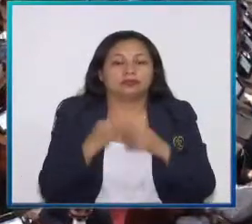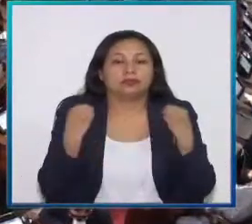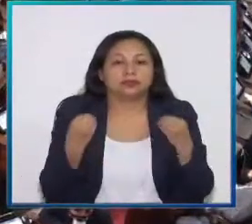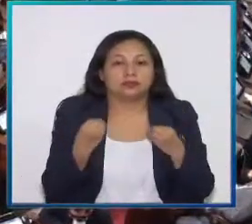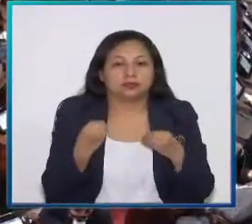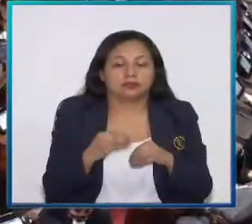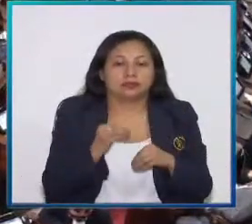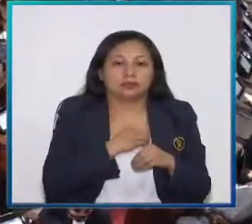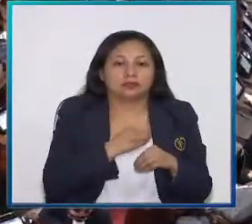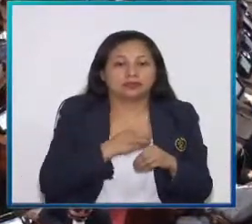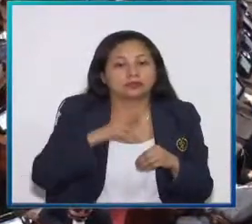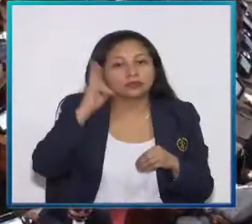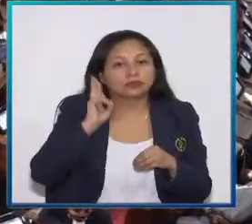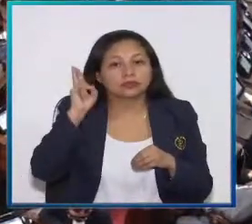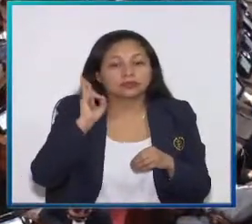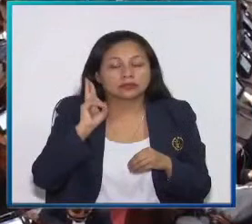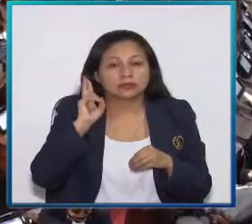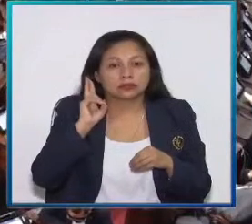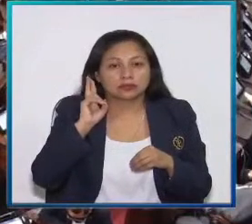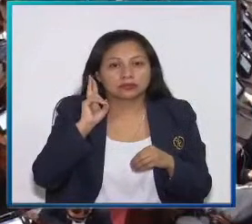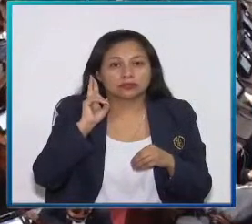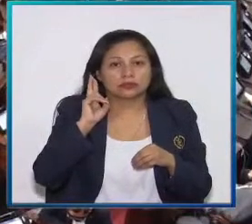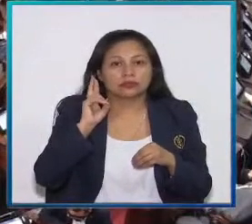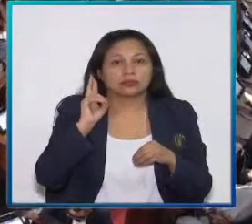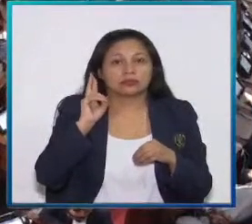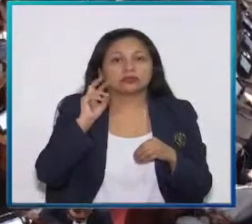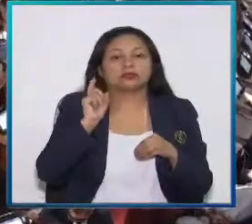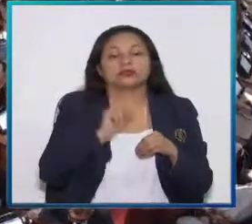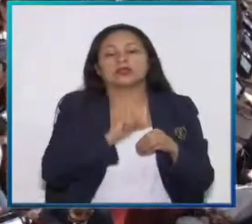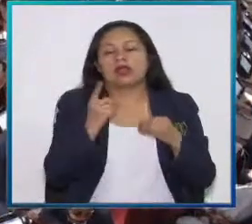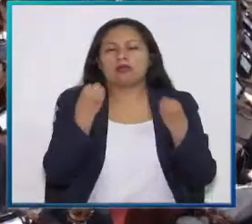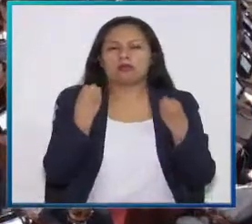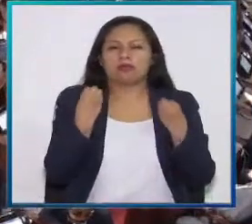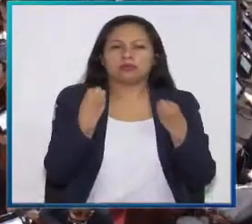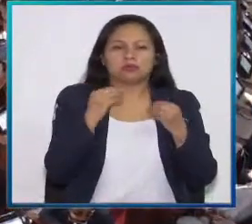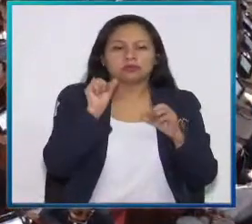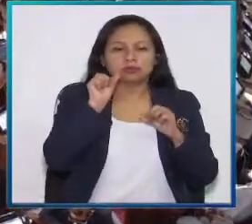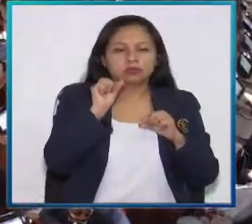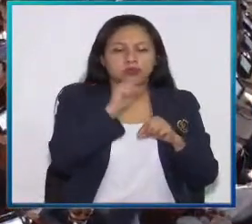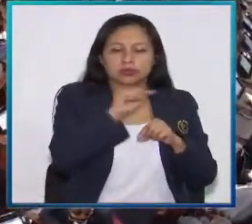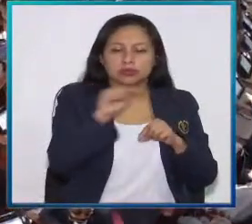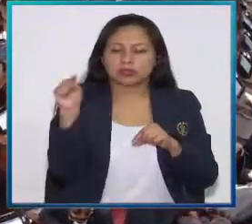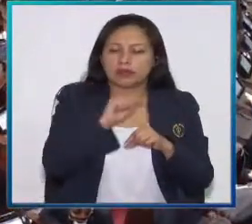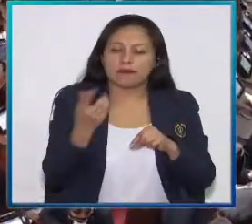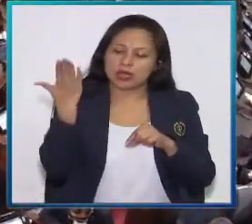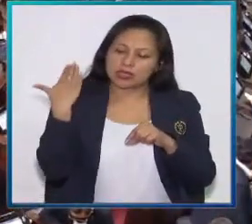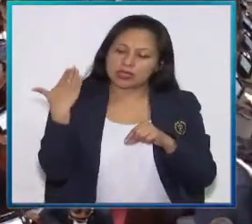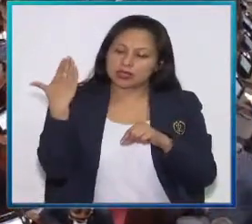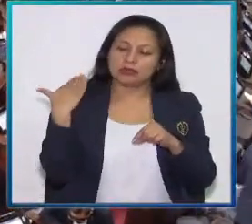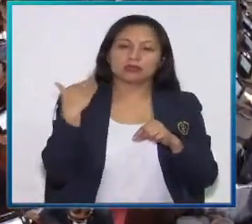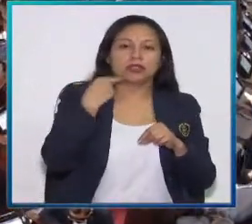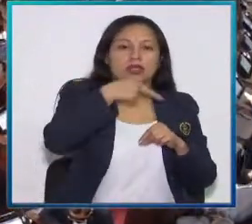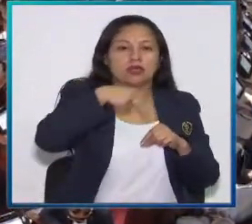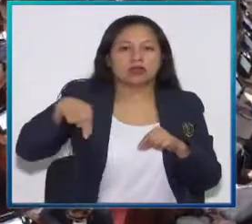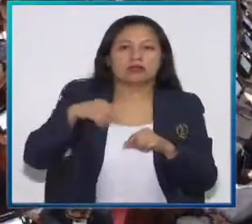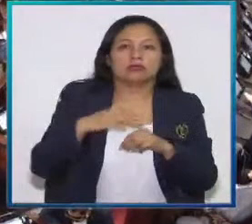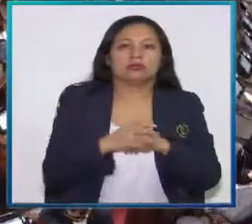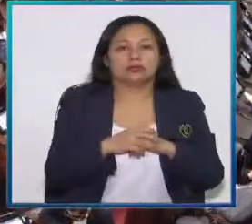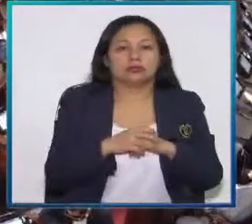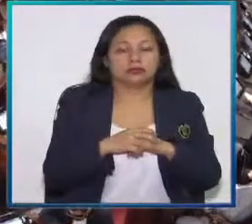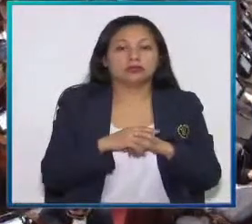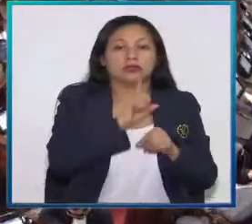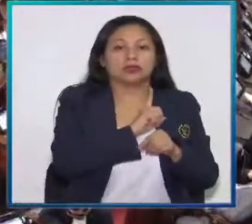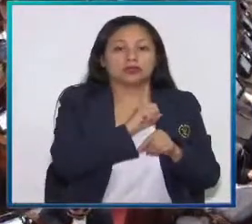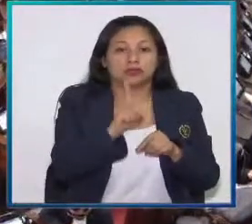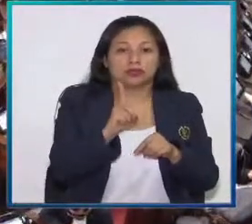tanto, quiero recordarles que hace pocas semanas, en noviembre,